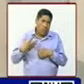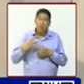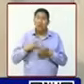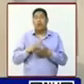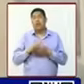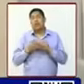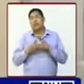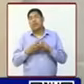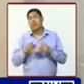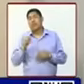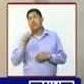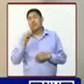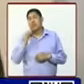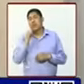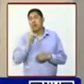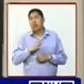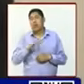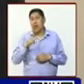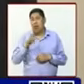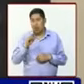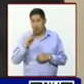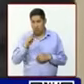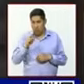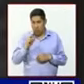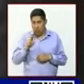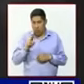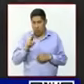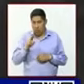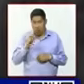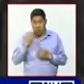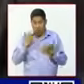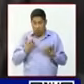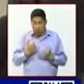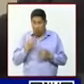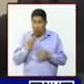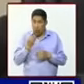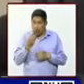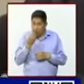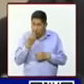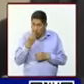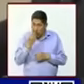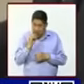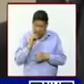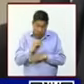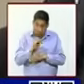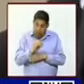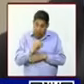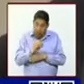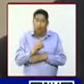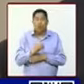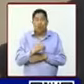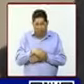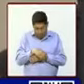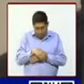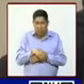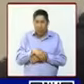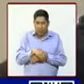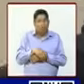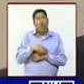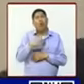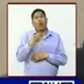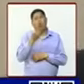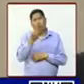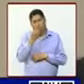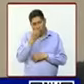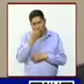Cuénteme, señora Leonor, usted que está de cerca, hoy le dio de comer a Abraham. Sí, sí. Él come,